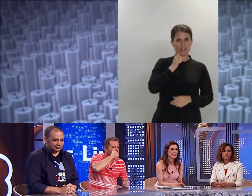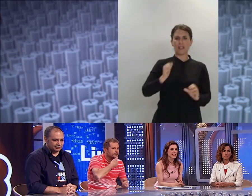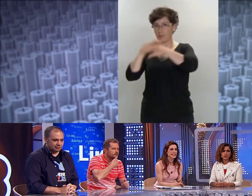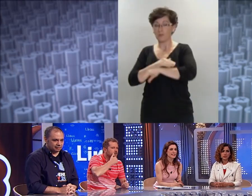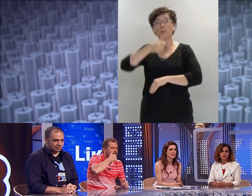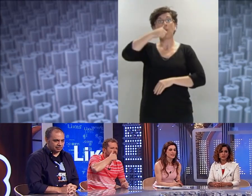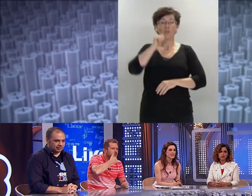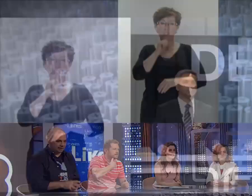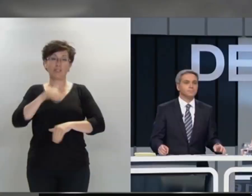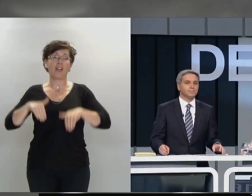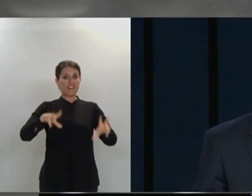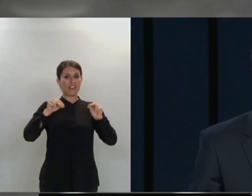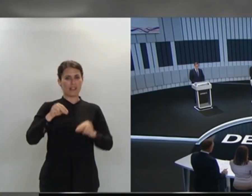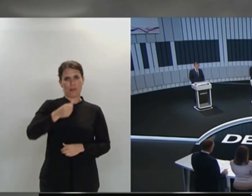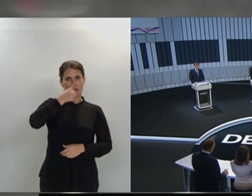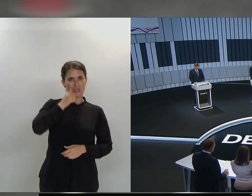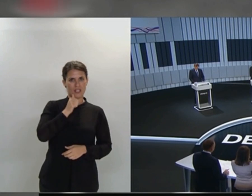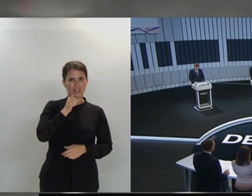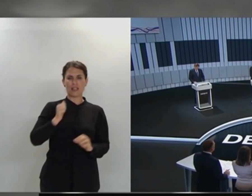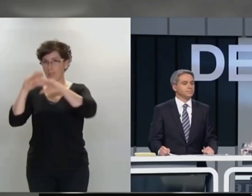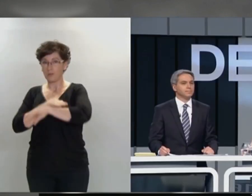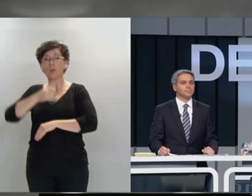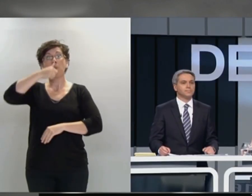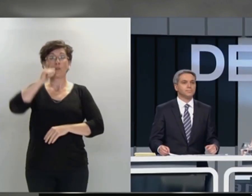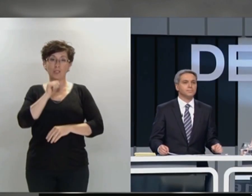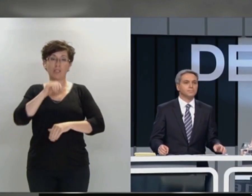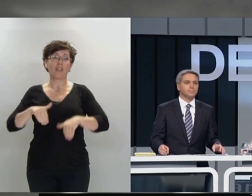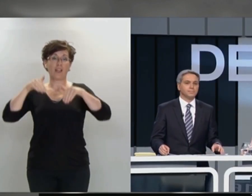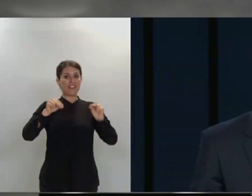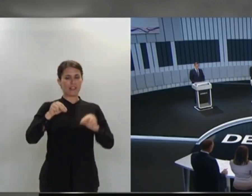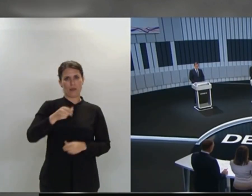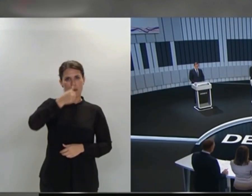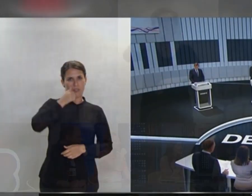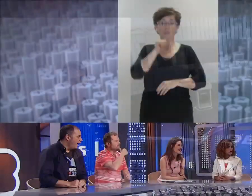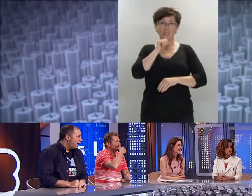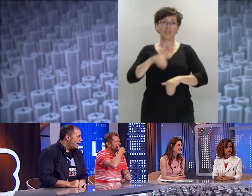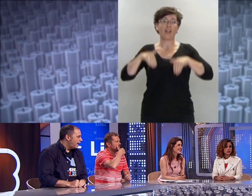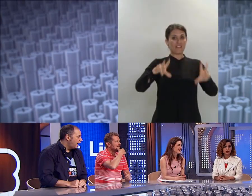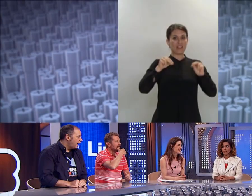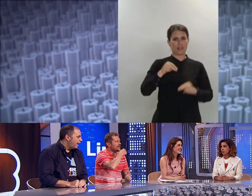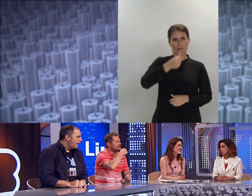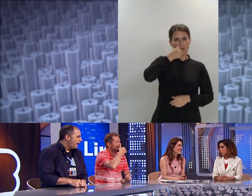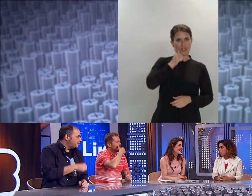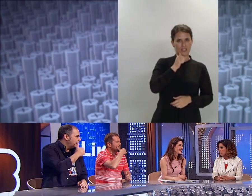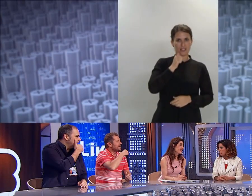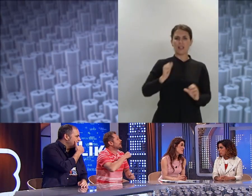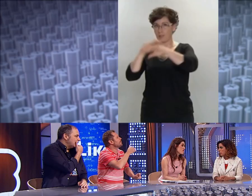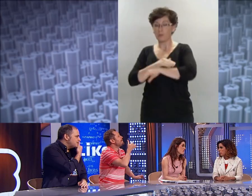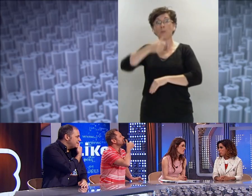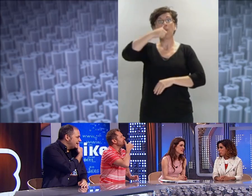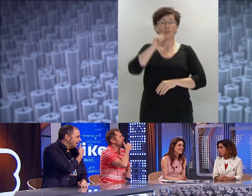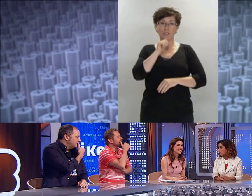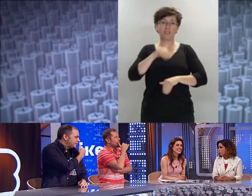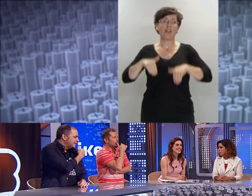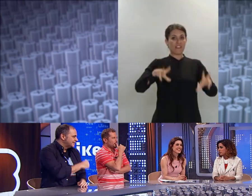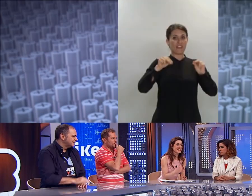Aquí... ¿Qué es eso? Pues que... Los colmillos. Dicen que es muy guapo, ¿no? Pues en este caso era el de su sonrisa. ¡Ah! Se fijaba en Es